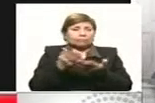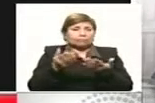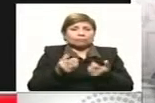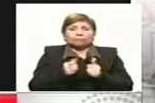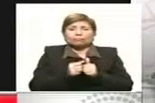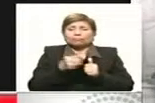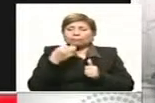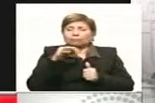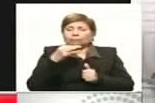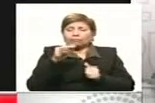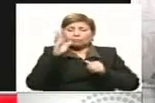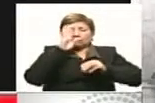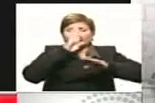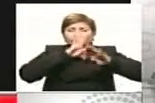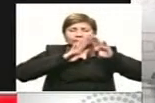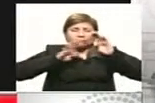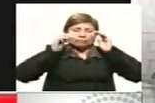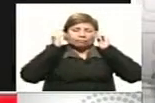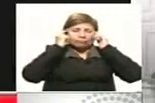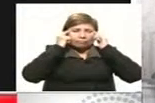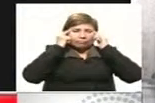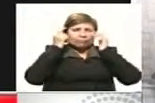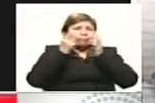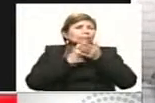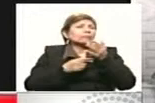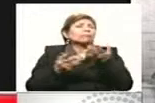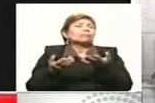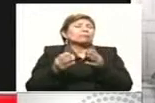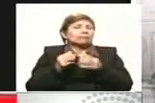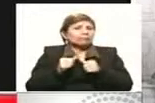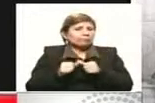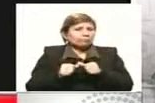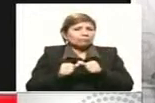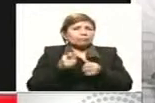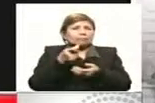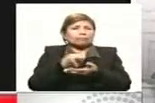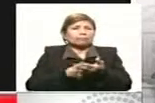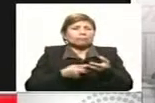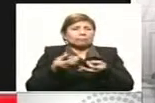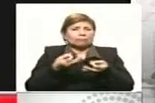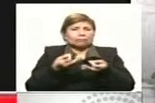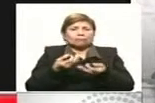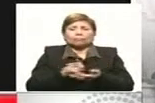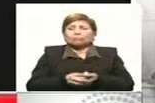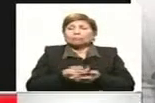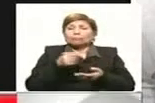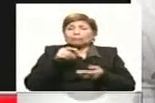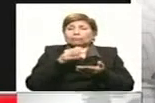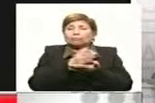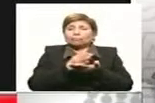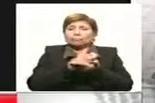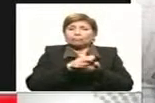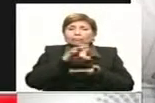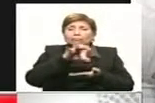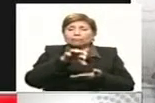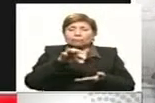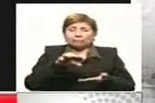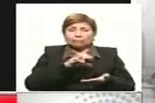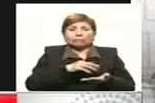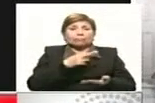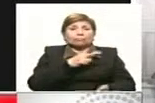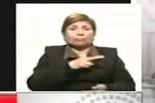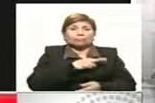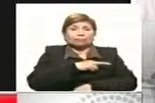hay siempre la preocupación de qué va a pasar con la continuidad de sus presupuestos. Aquí está la distribución por región de